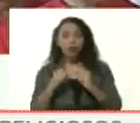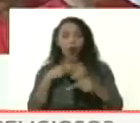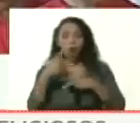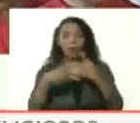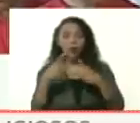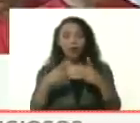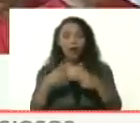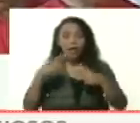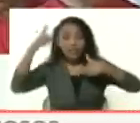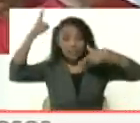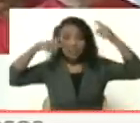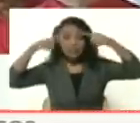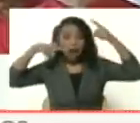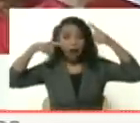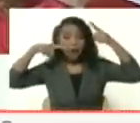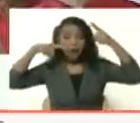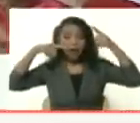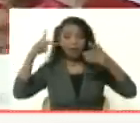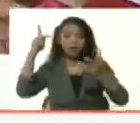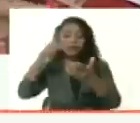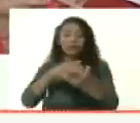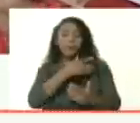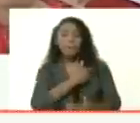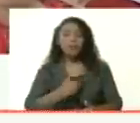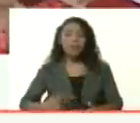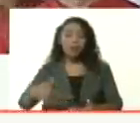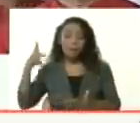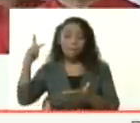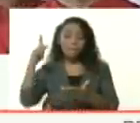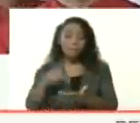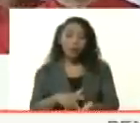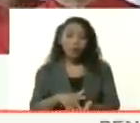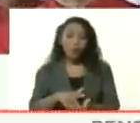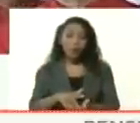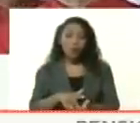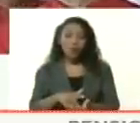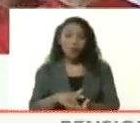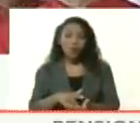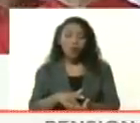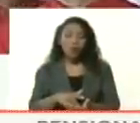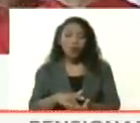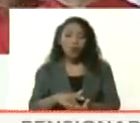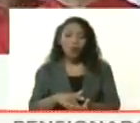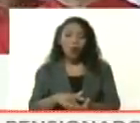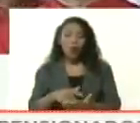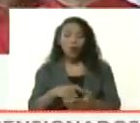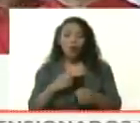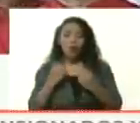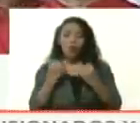el comandante Chávez llegó a la presidencia, Pedro Carreño es testigo, ¿cuánta gente